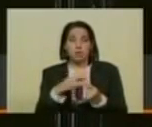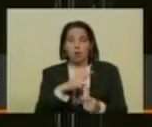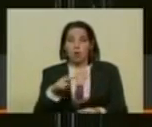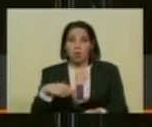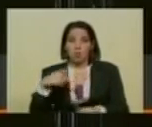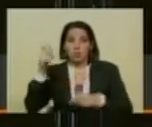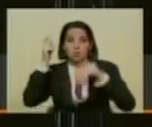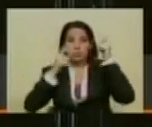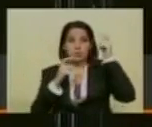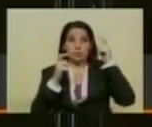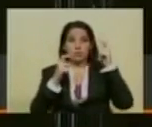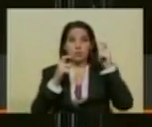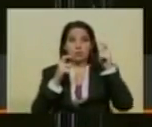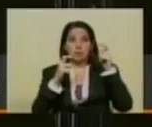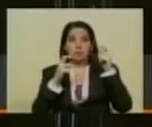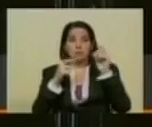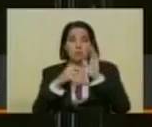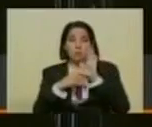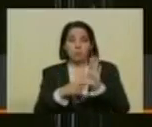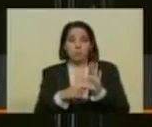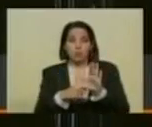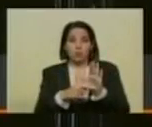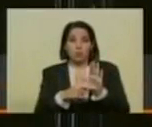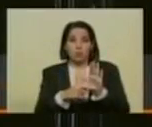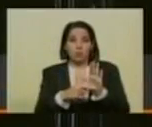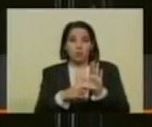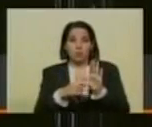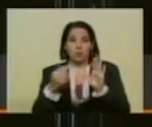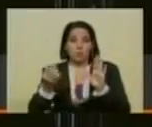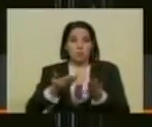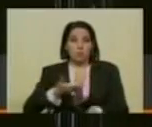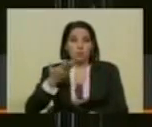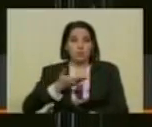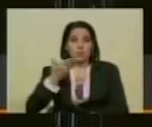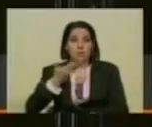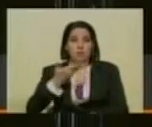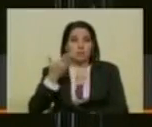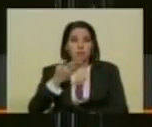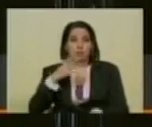Chávez demostró su talante, su convicción